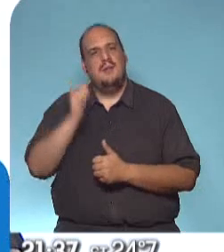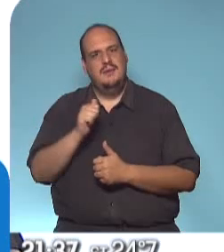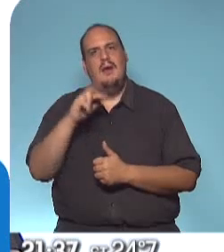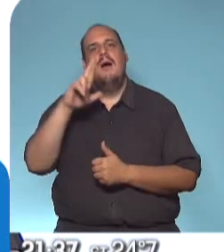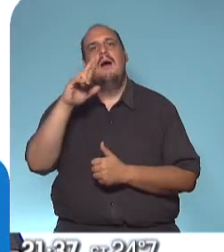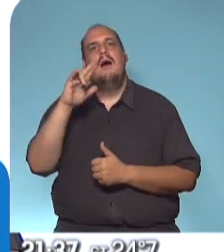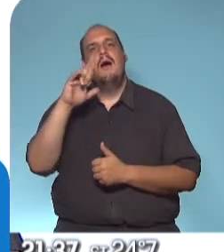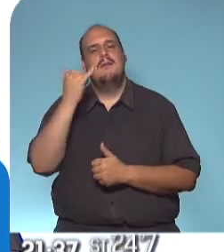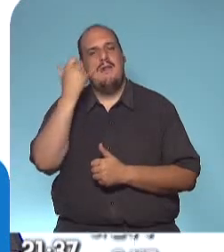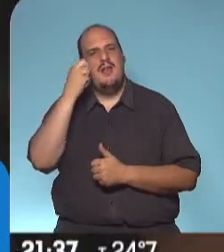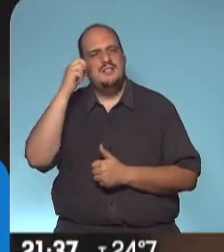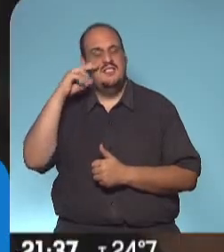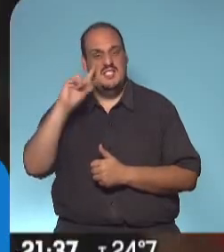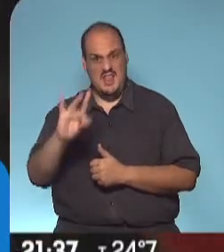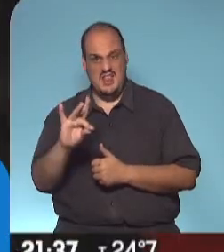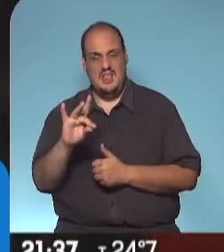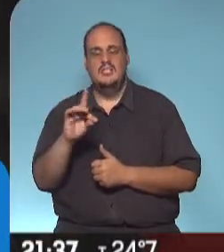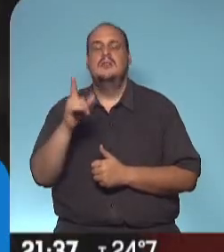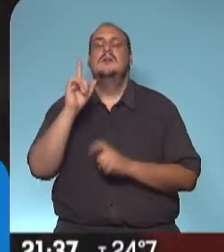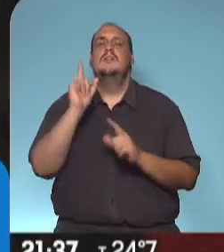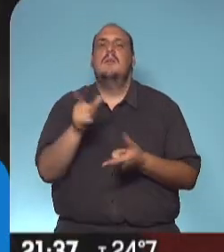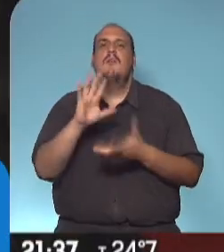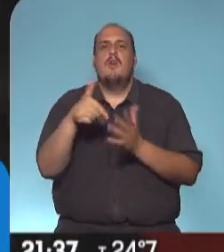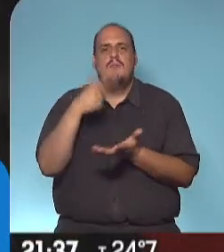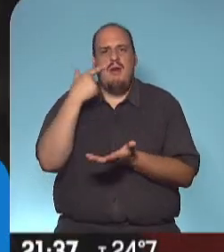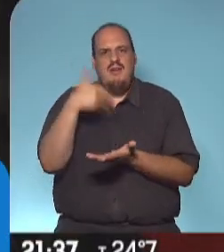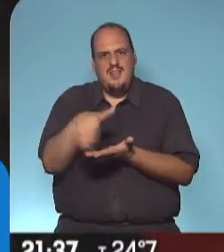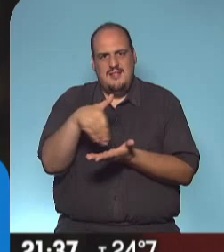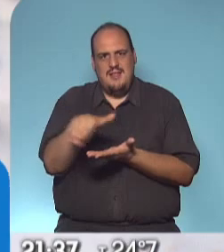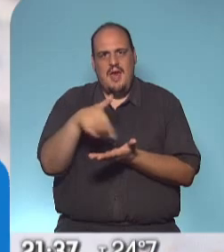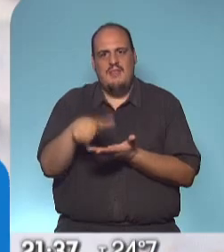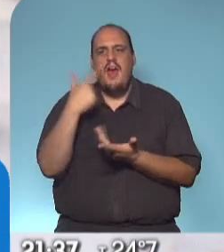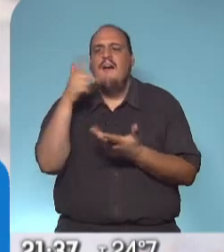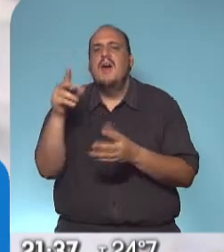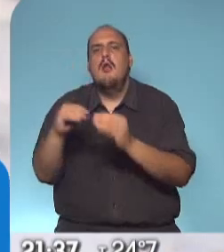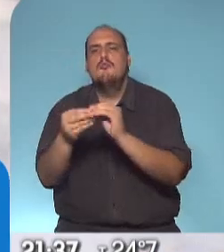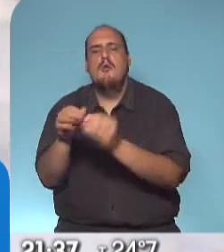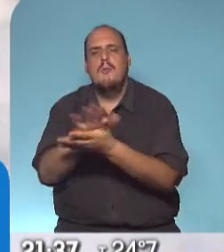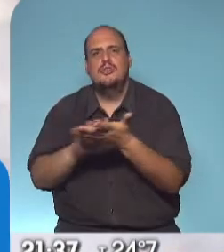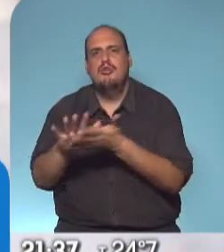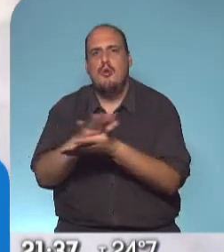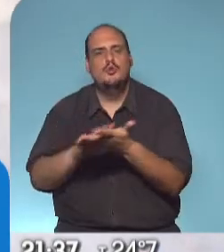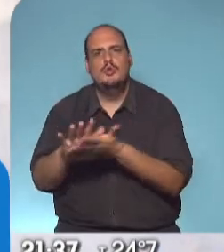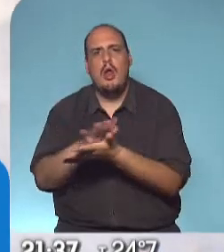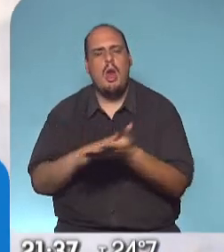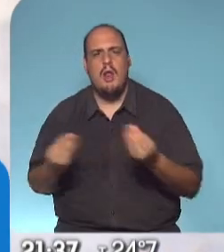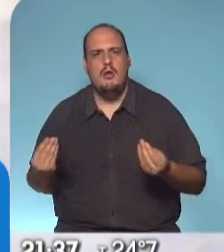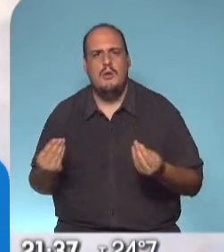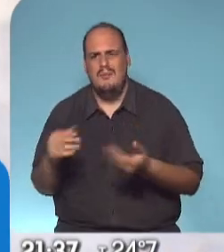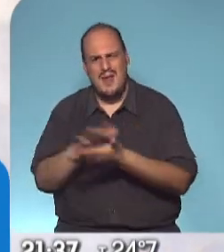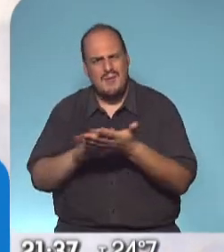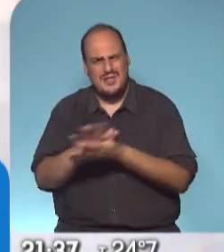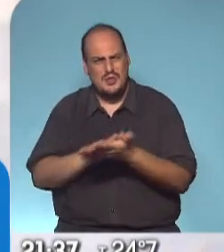estuvimos desde el INADI tratando de resolver esta situación por lo demás cruel, ¿no?